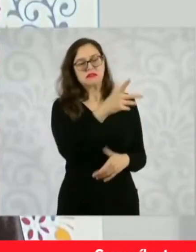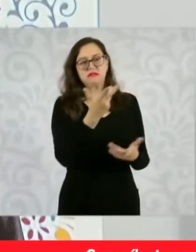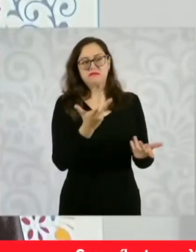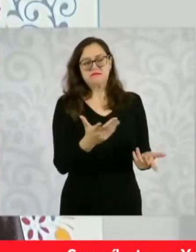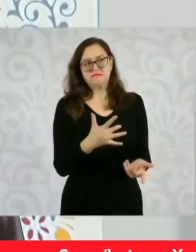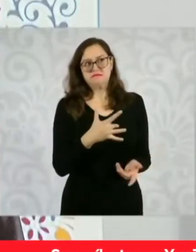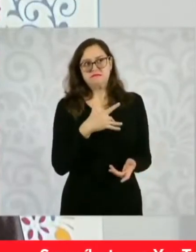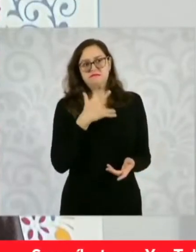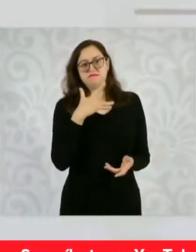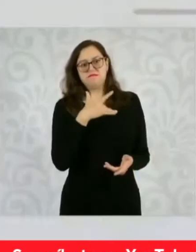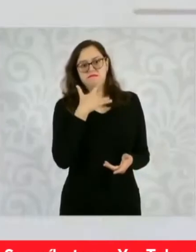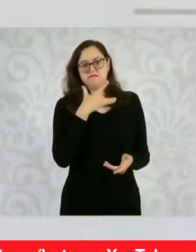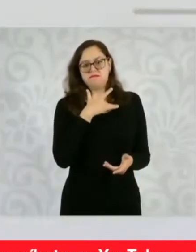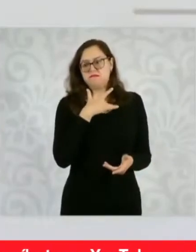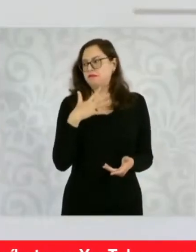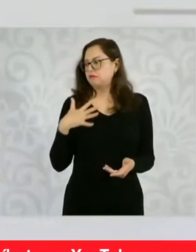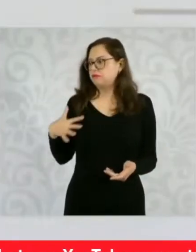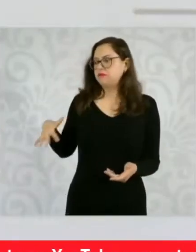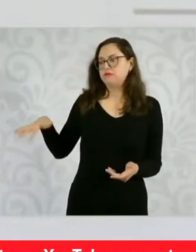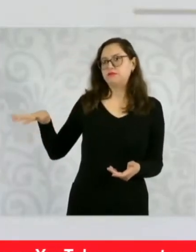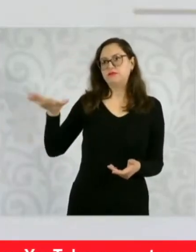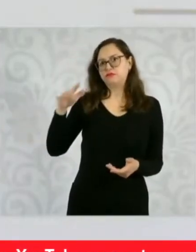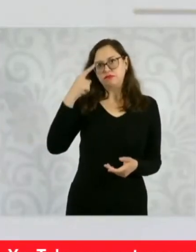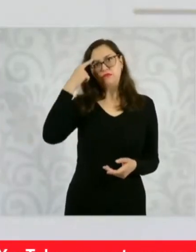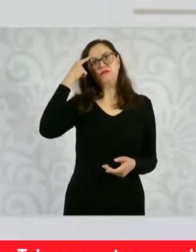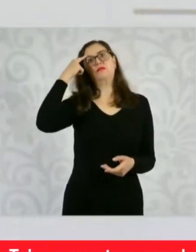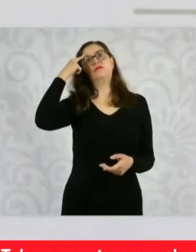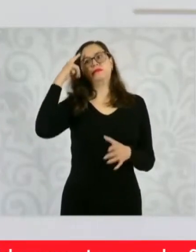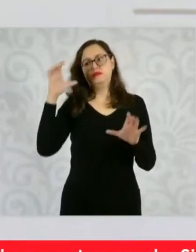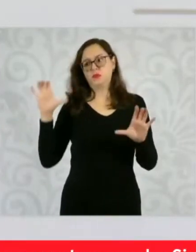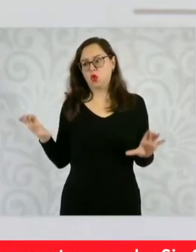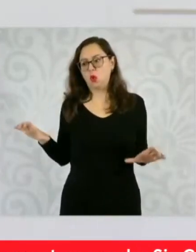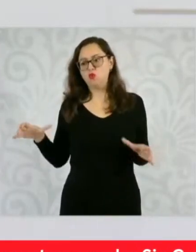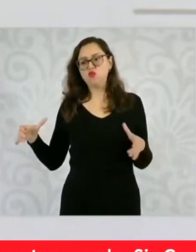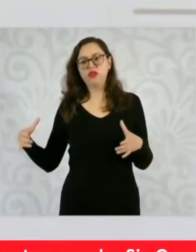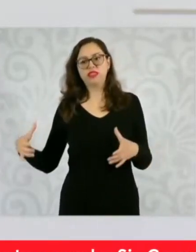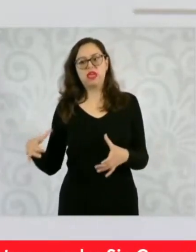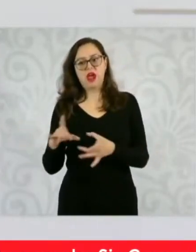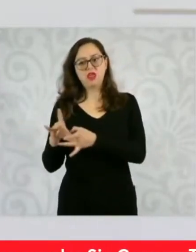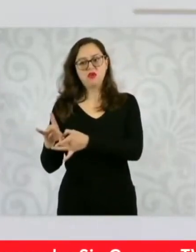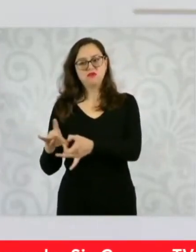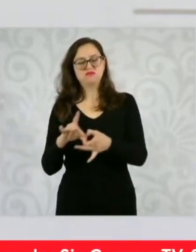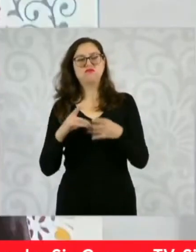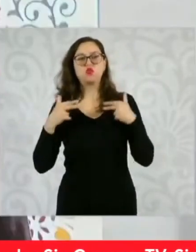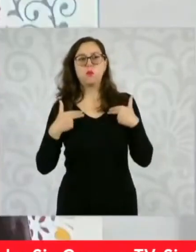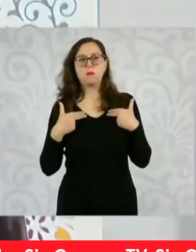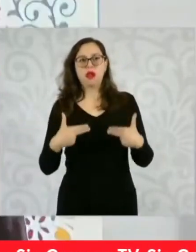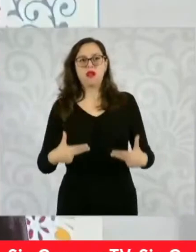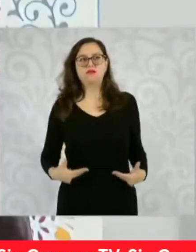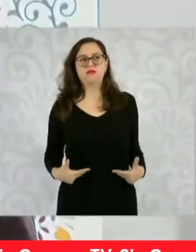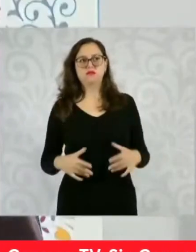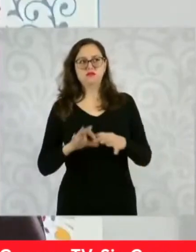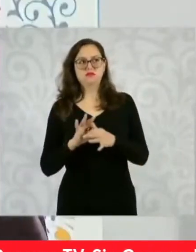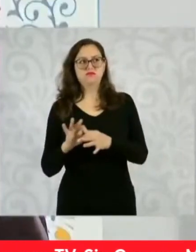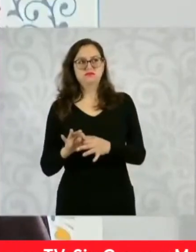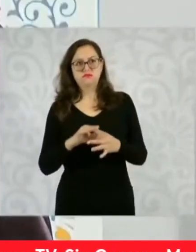radical del pensamiento y movimiento comunitario es el humanismo mexicano.